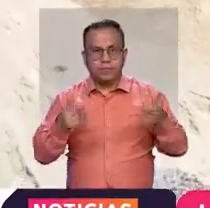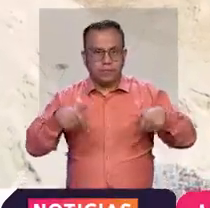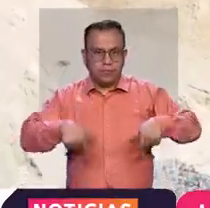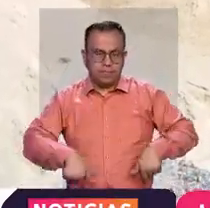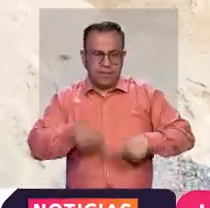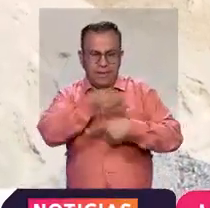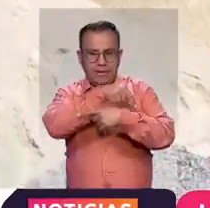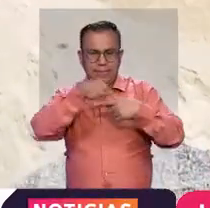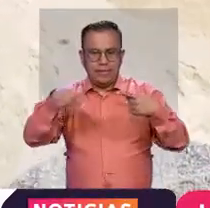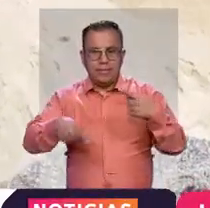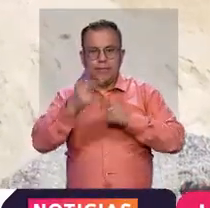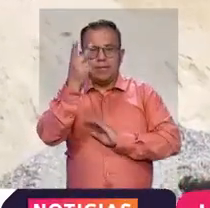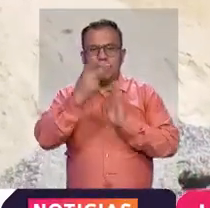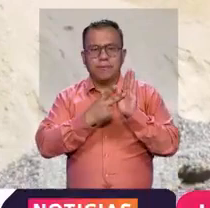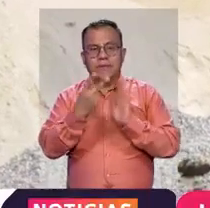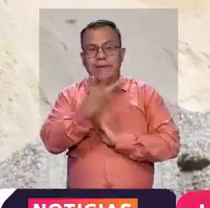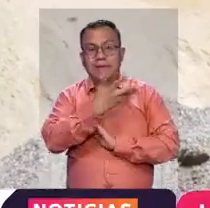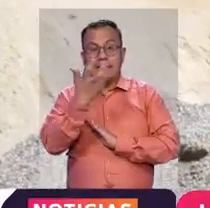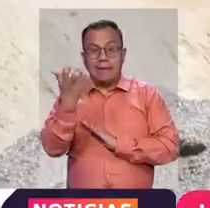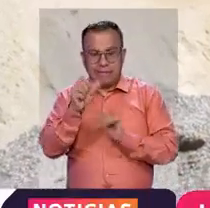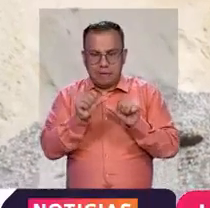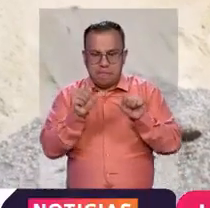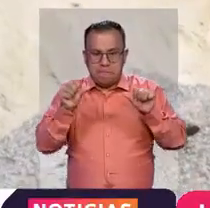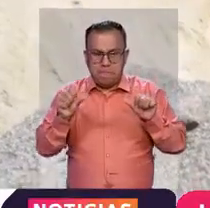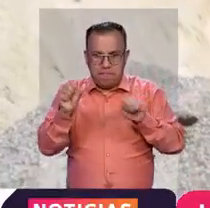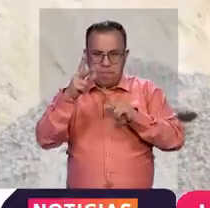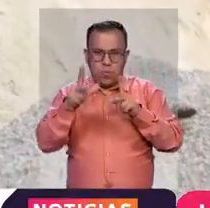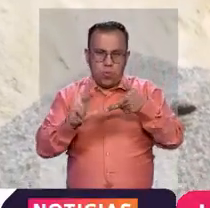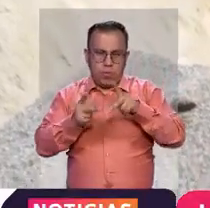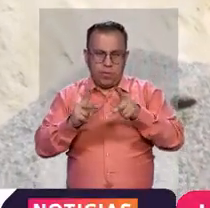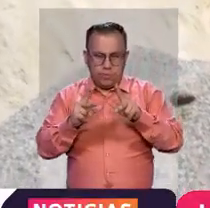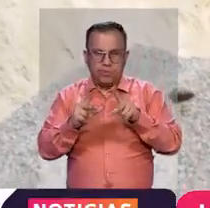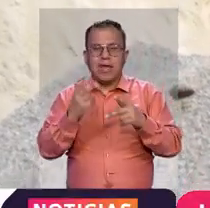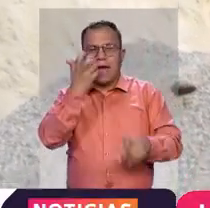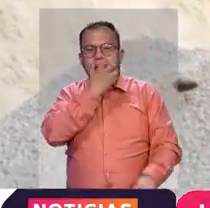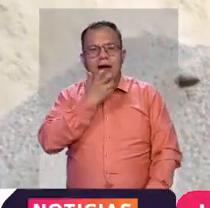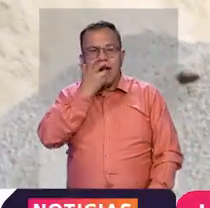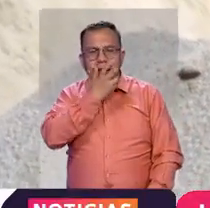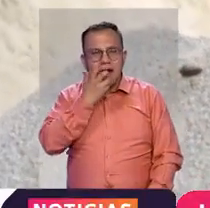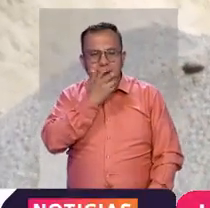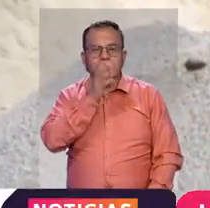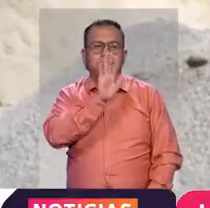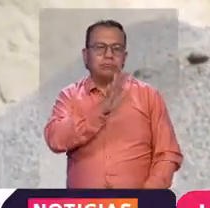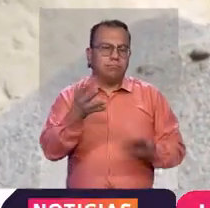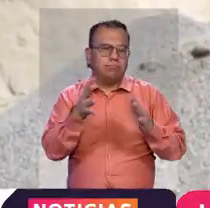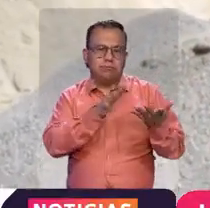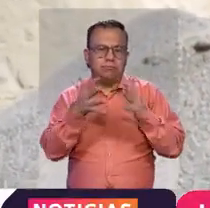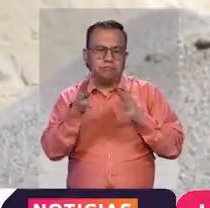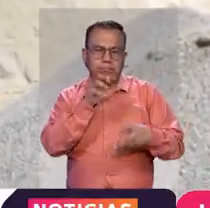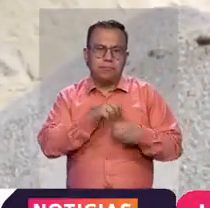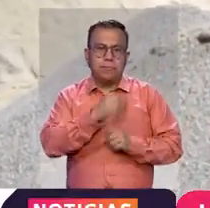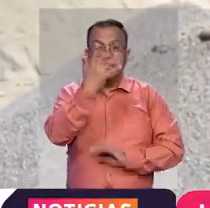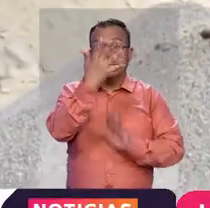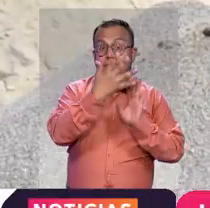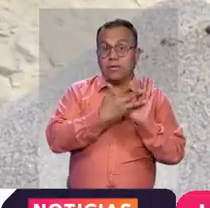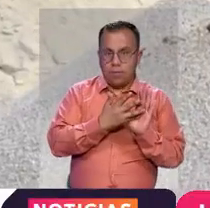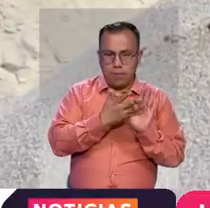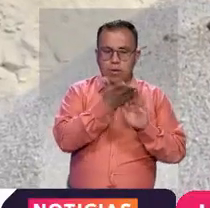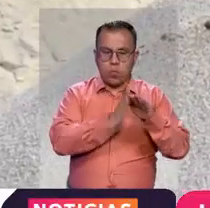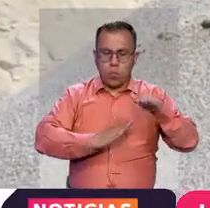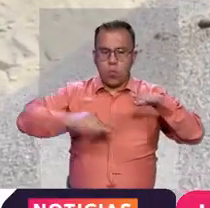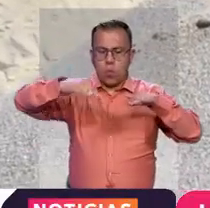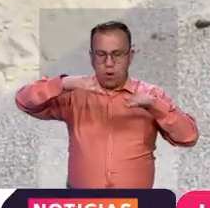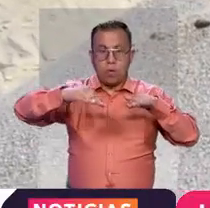semana producen 2.500 metros cúbicos de mezcla caliente, con la cual tapan aproximadamente 5.000 huecos